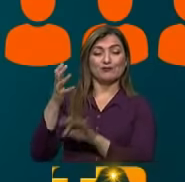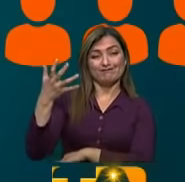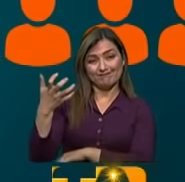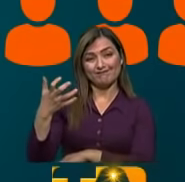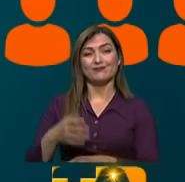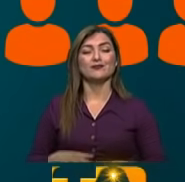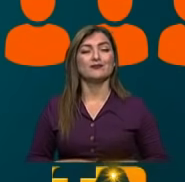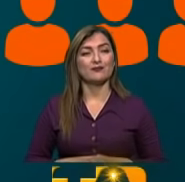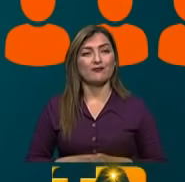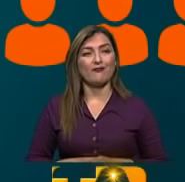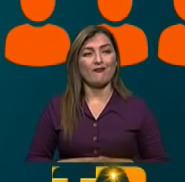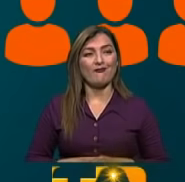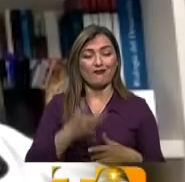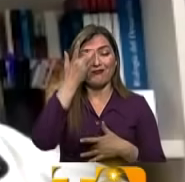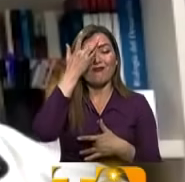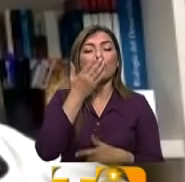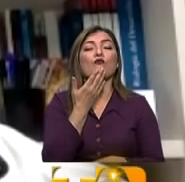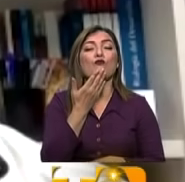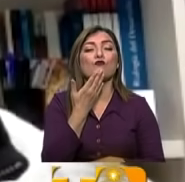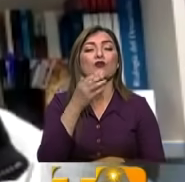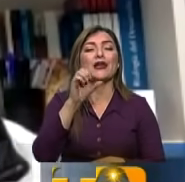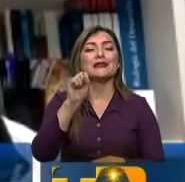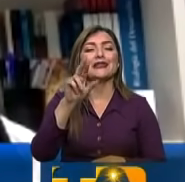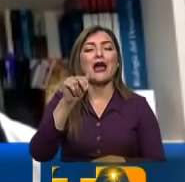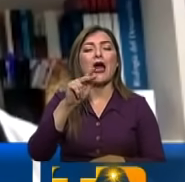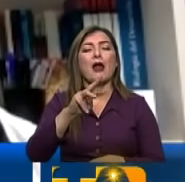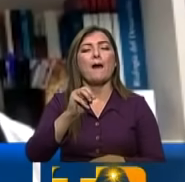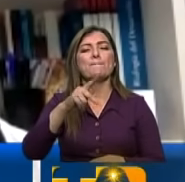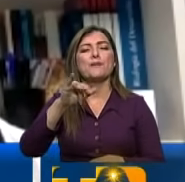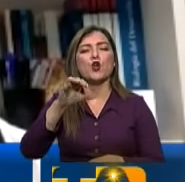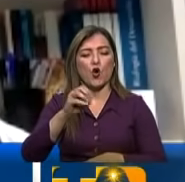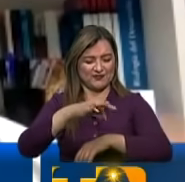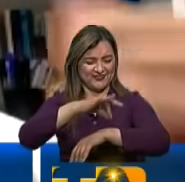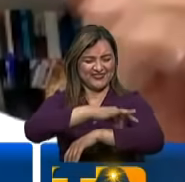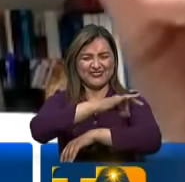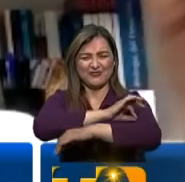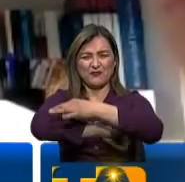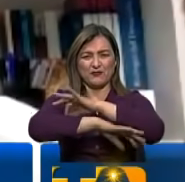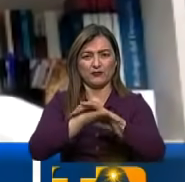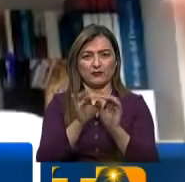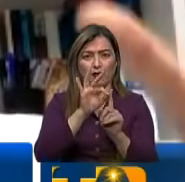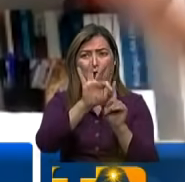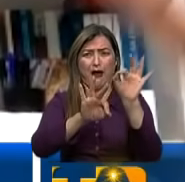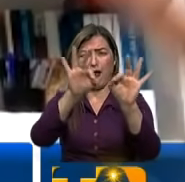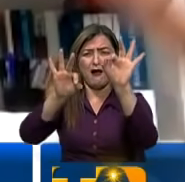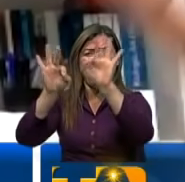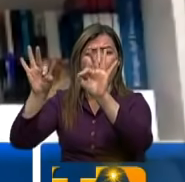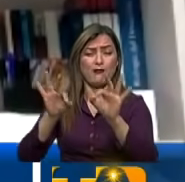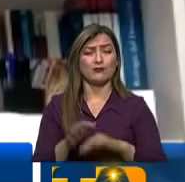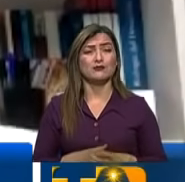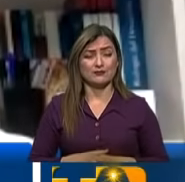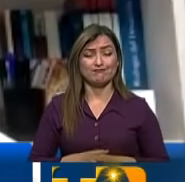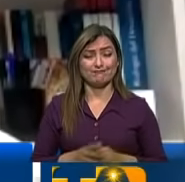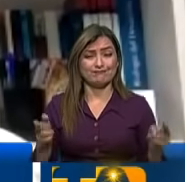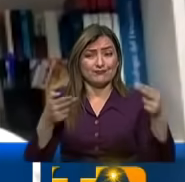15. El sarampión se transmitía muy rápidamente, en explosión. y básicamente era por pequeños aerosoles que había